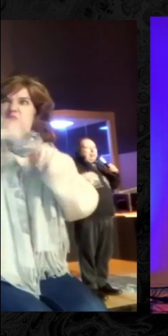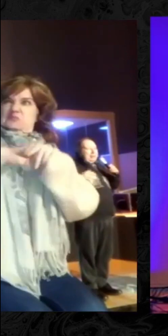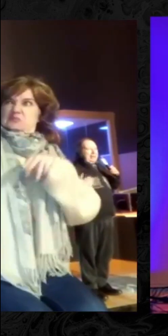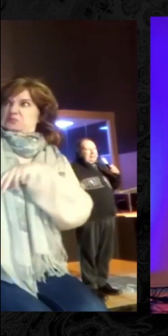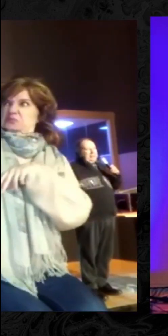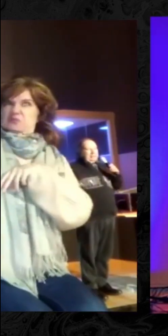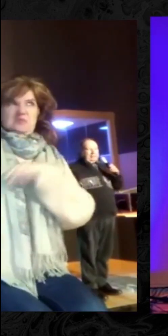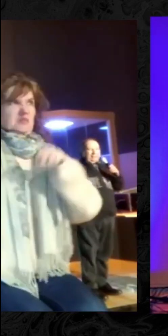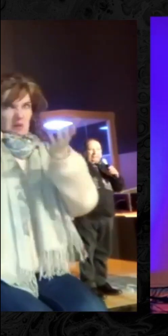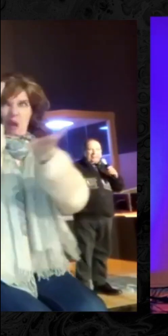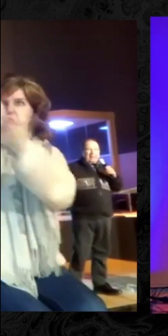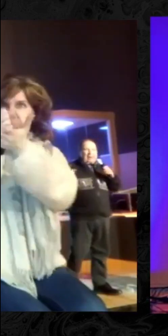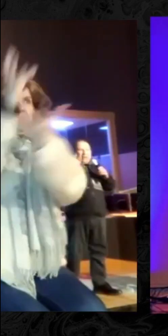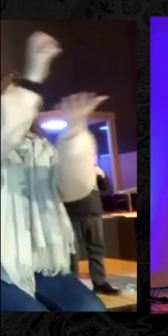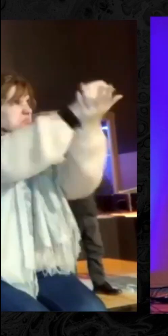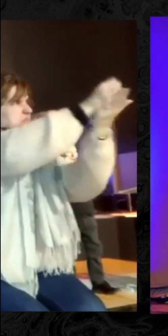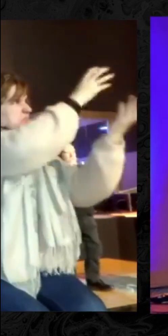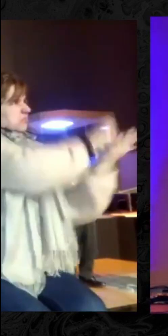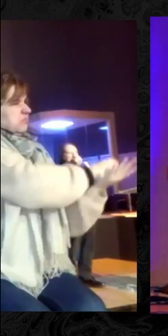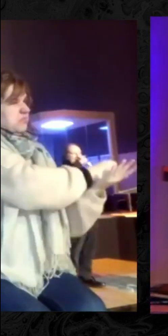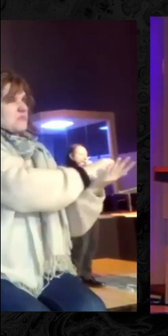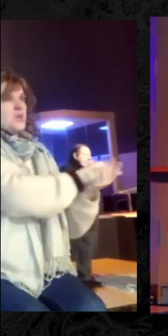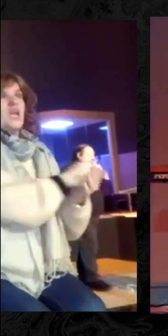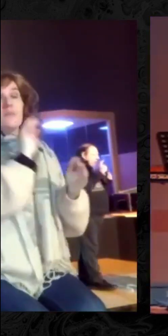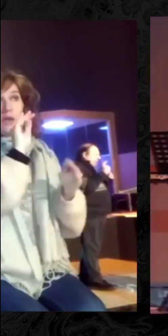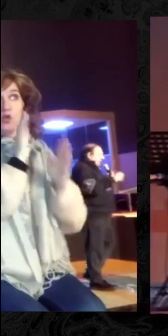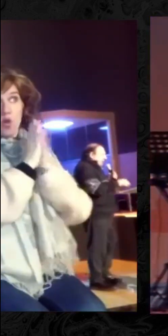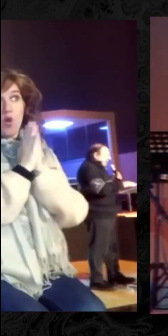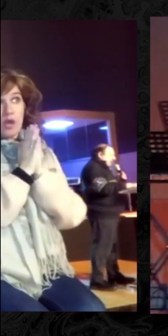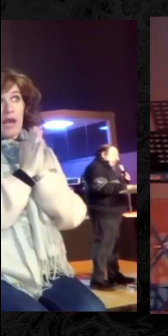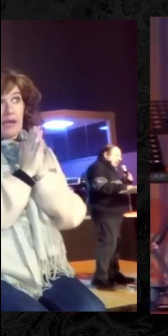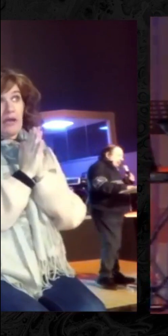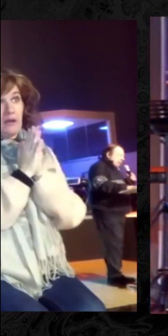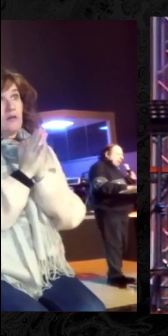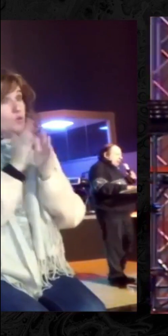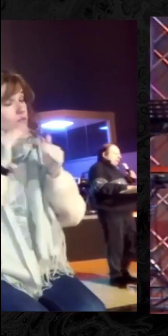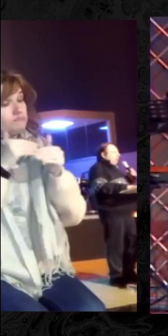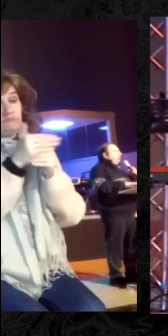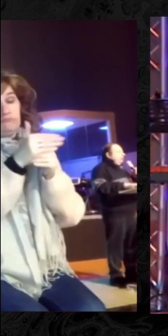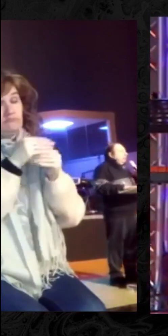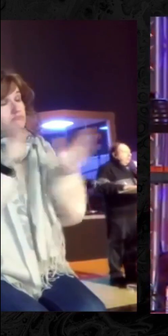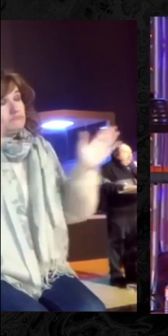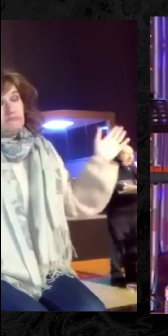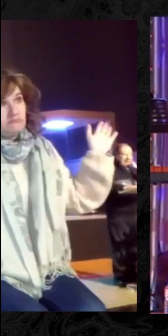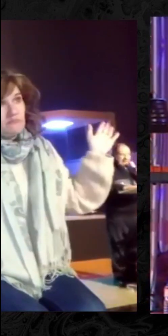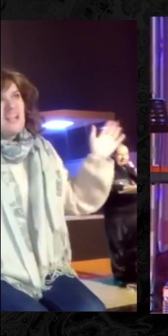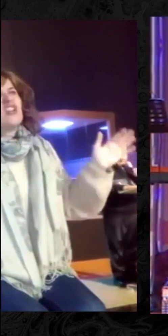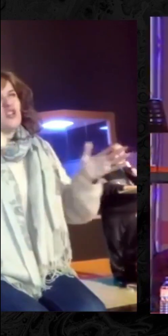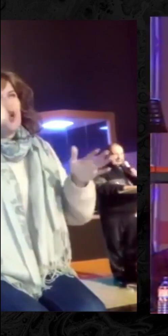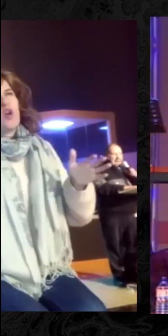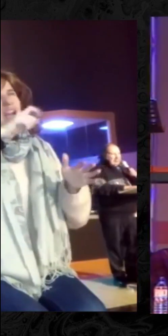grande ahora yo quiero una cosa muy importante Yo creo que el poder de Dios se va a